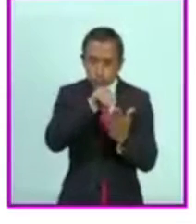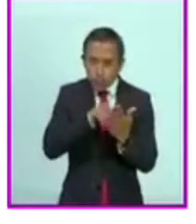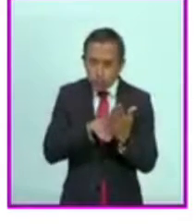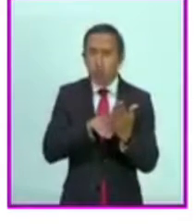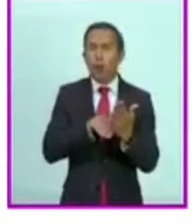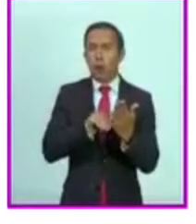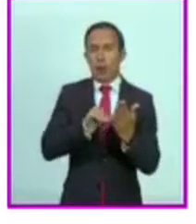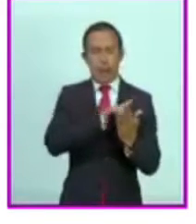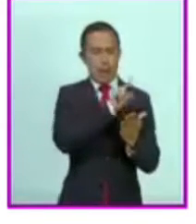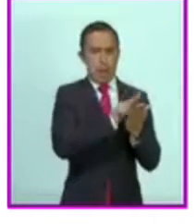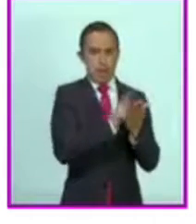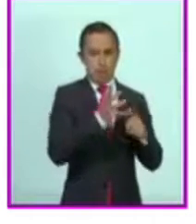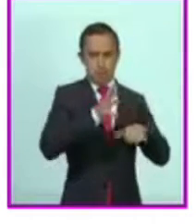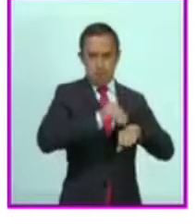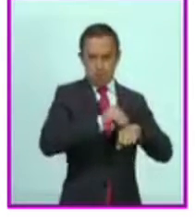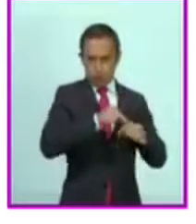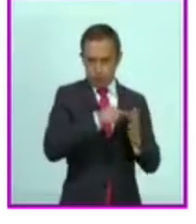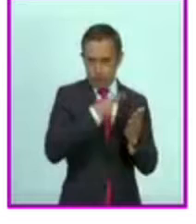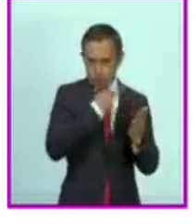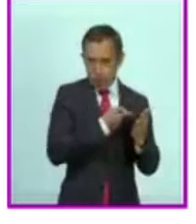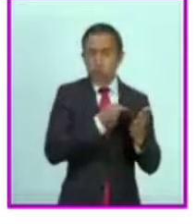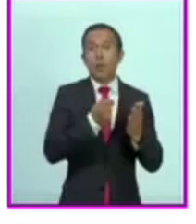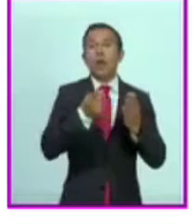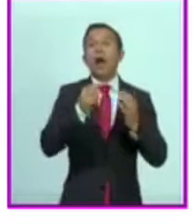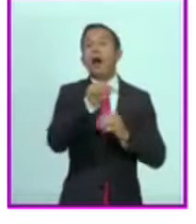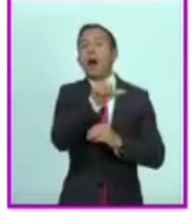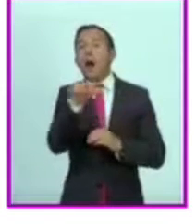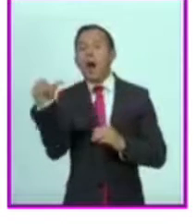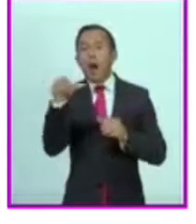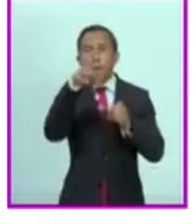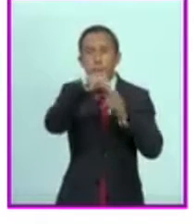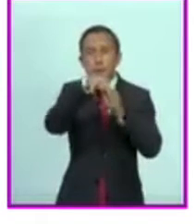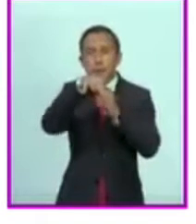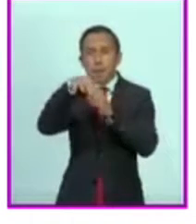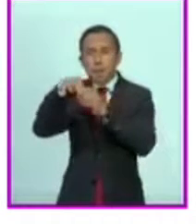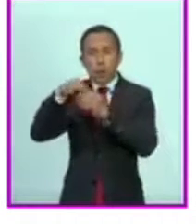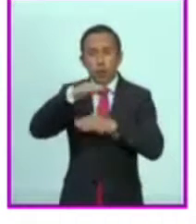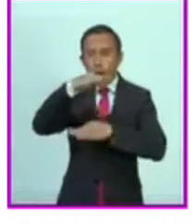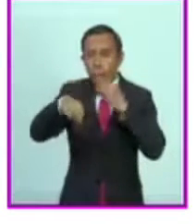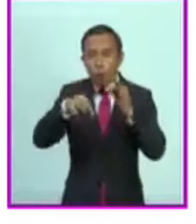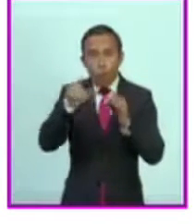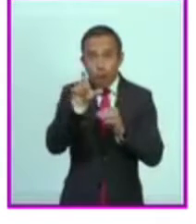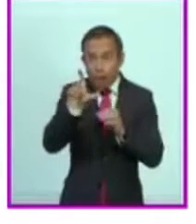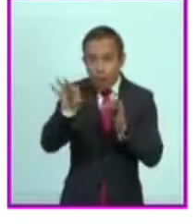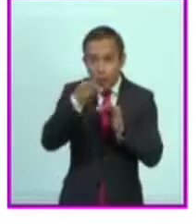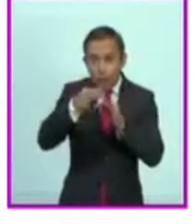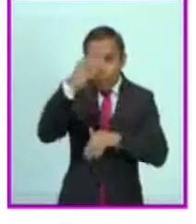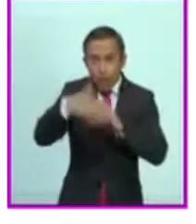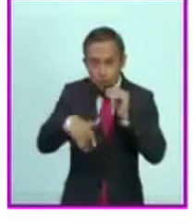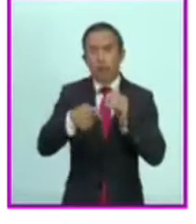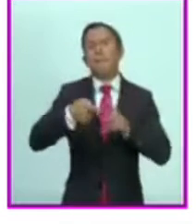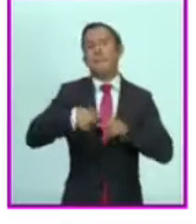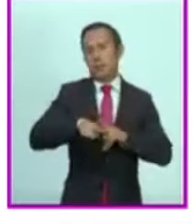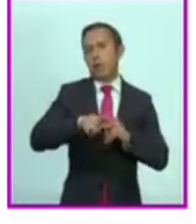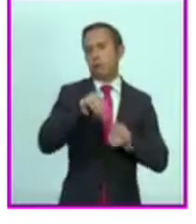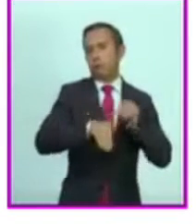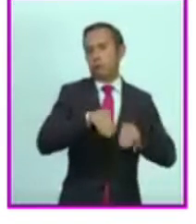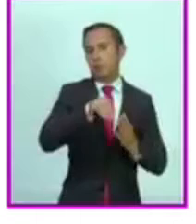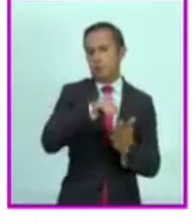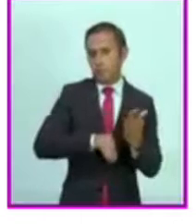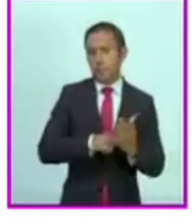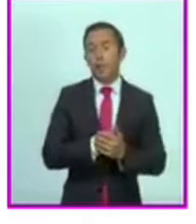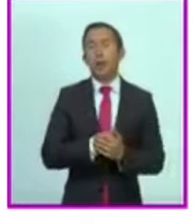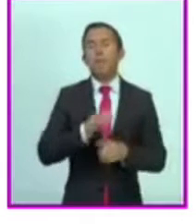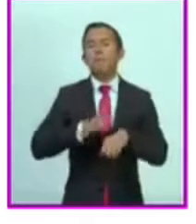que hayan terminado de contarse los votos de todas las elecciones más tarde el día de hoy alrededor de las 11 de la noche